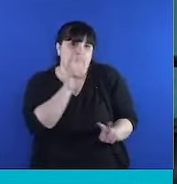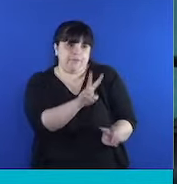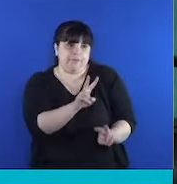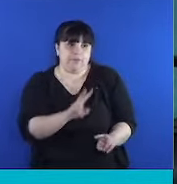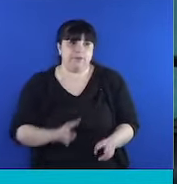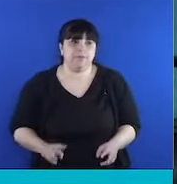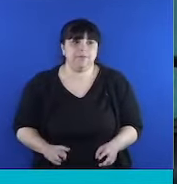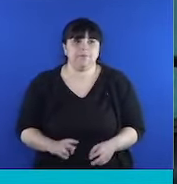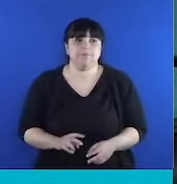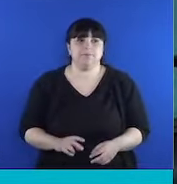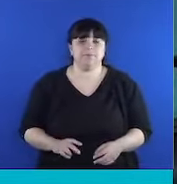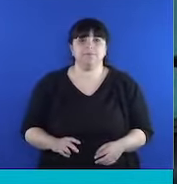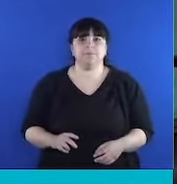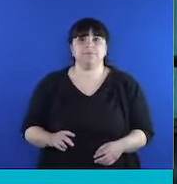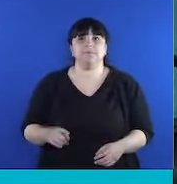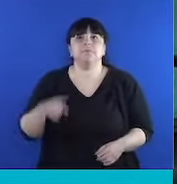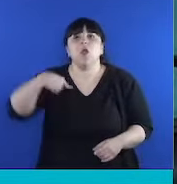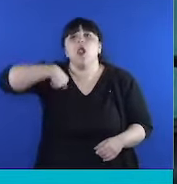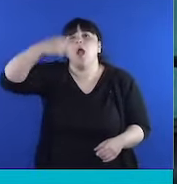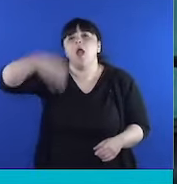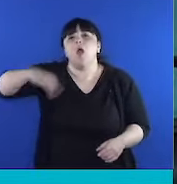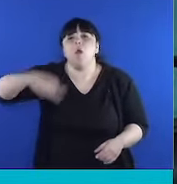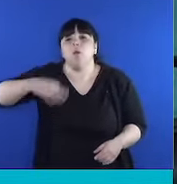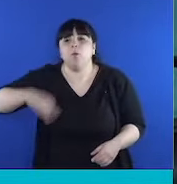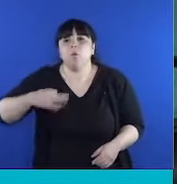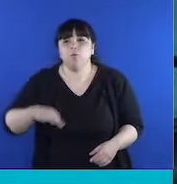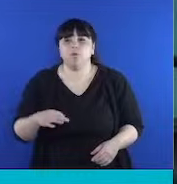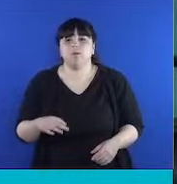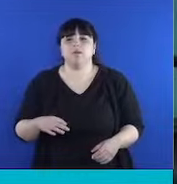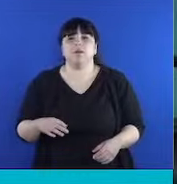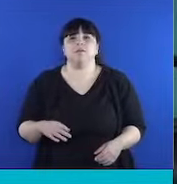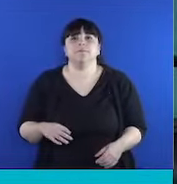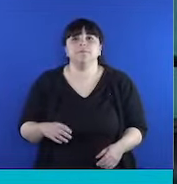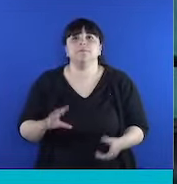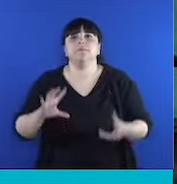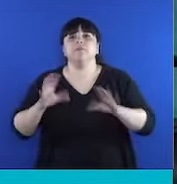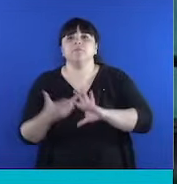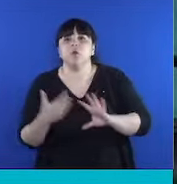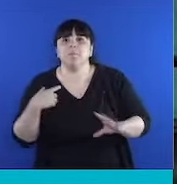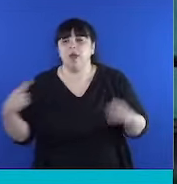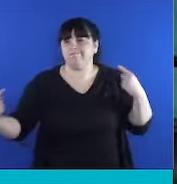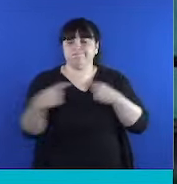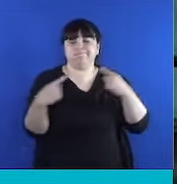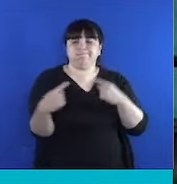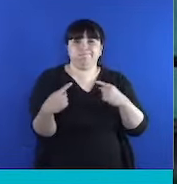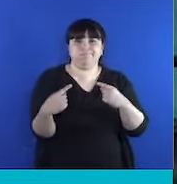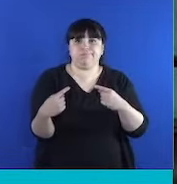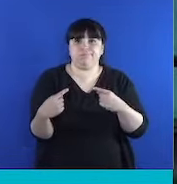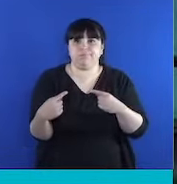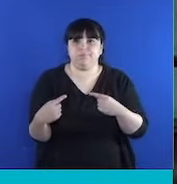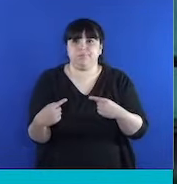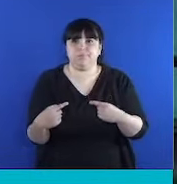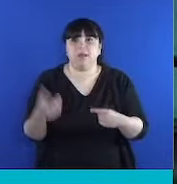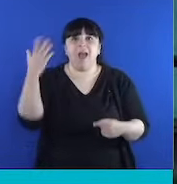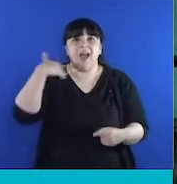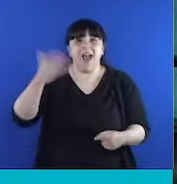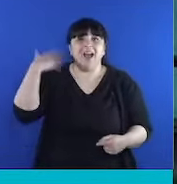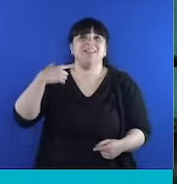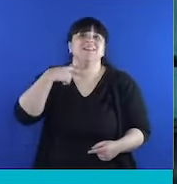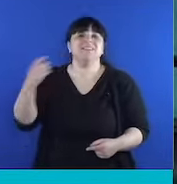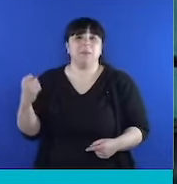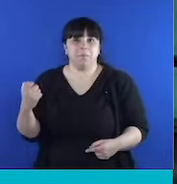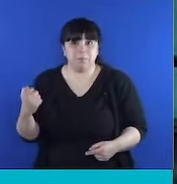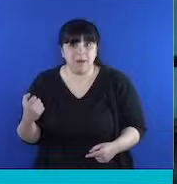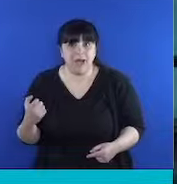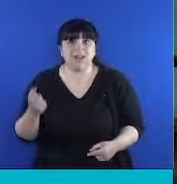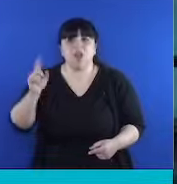que la única manifestación que nos provoca es la del bochorno y la de la contrariedad. Lo mismo que pasó en Madrid y lo mismo